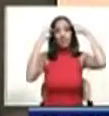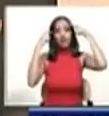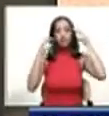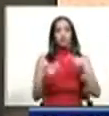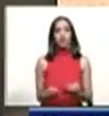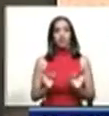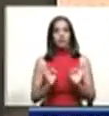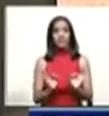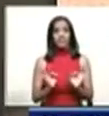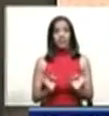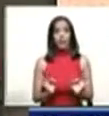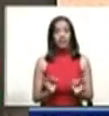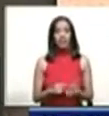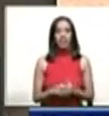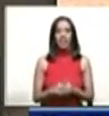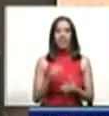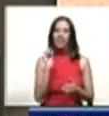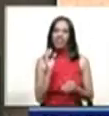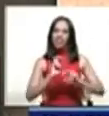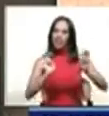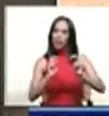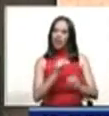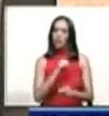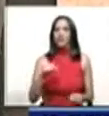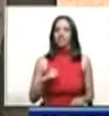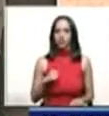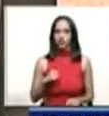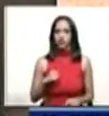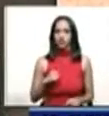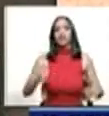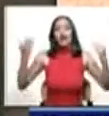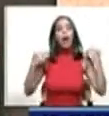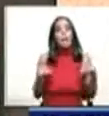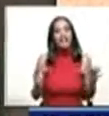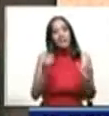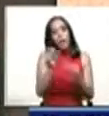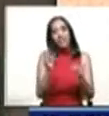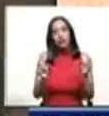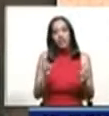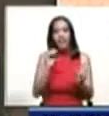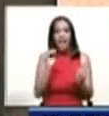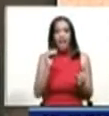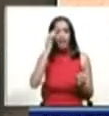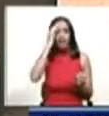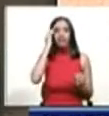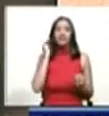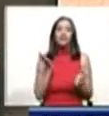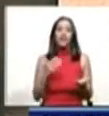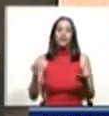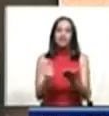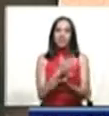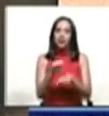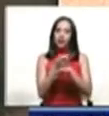los agoreros de las privatizaciones, a propósito de aquellas personas que hablan del desmantelamiento del Estado,